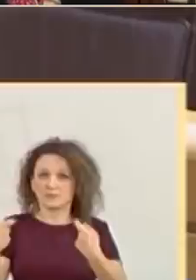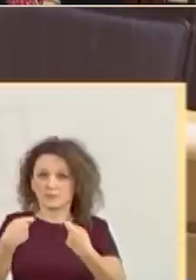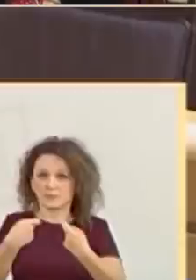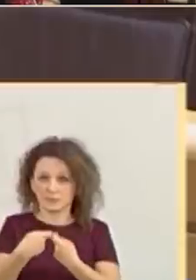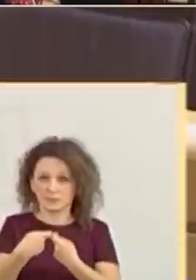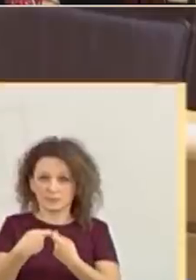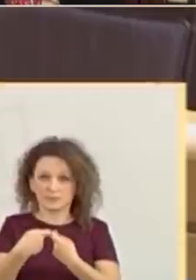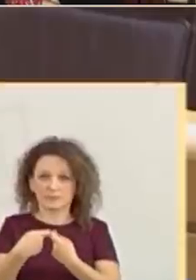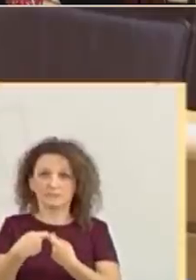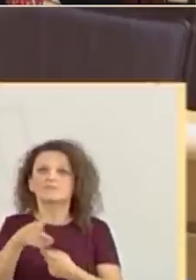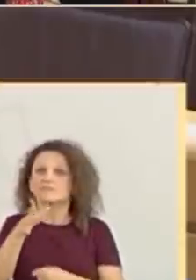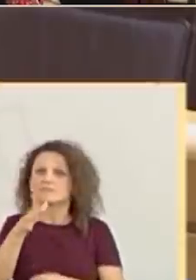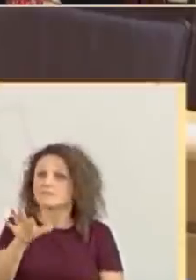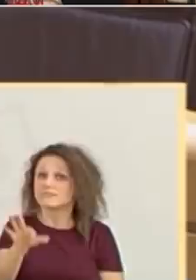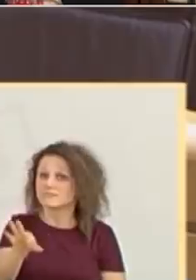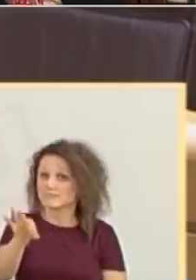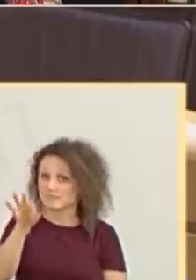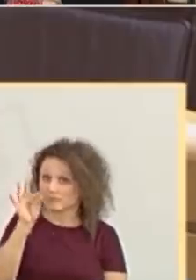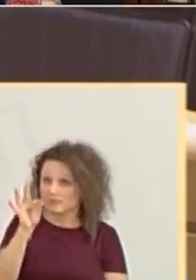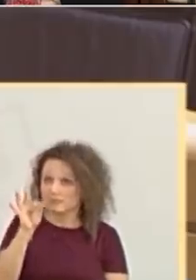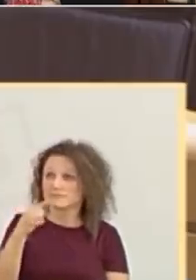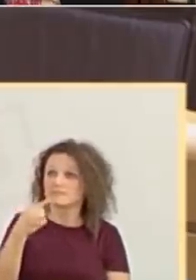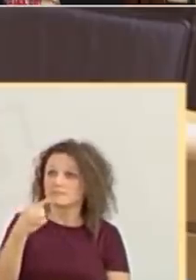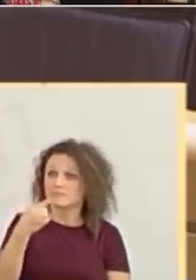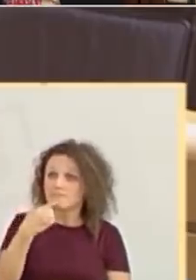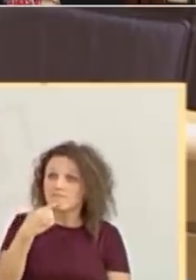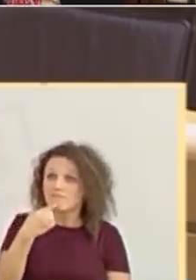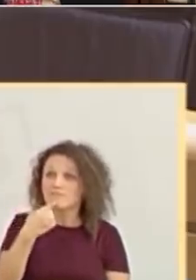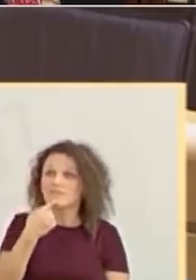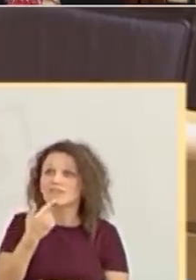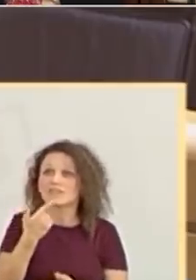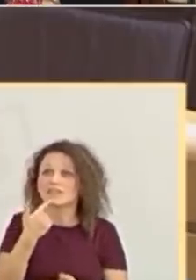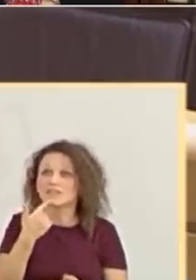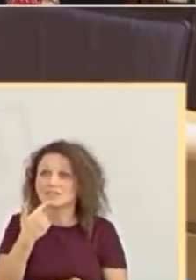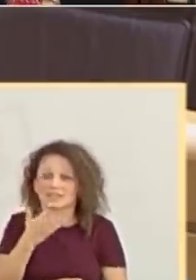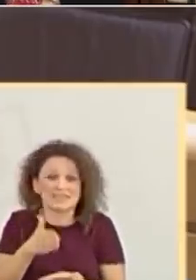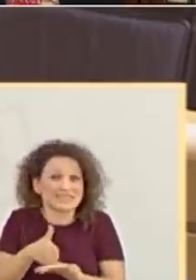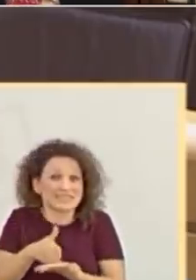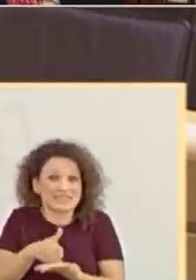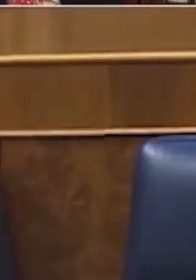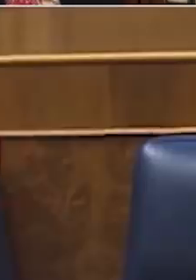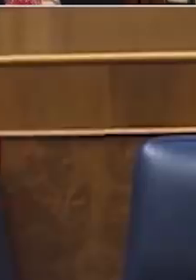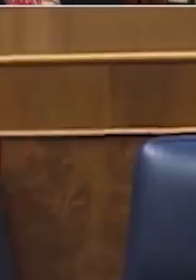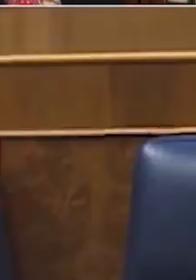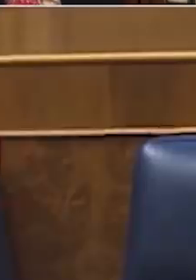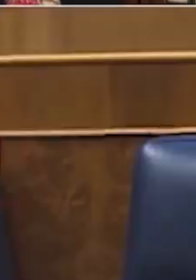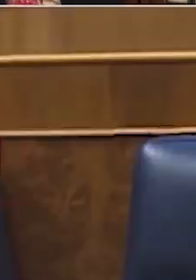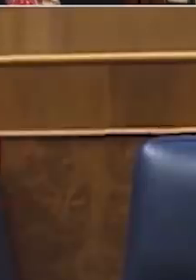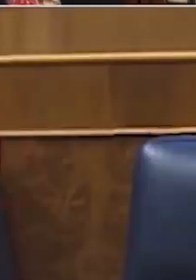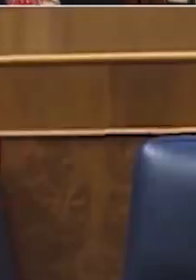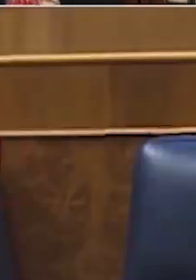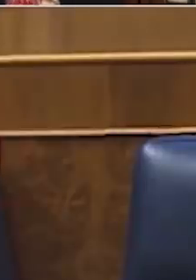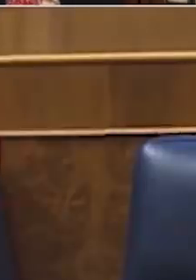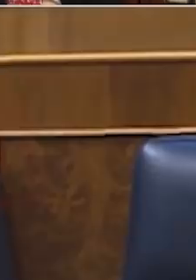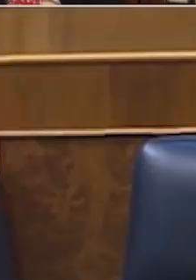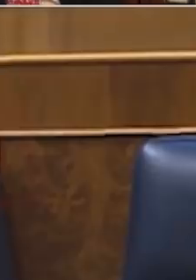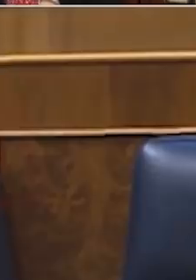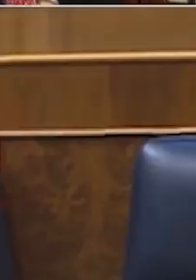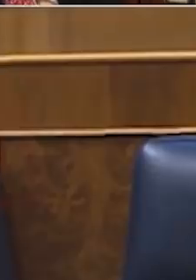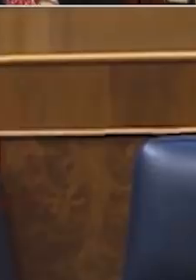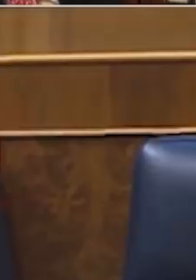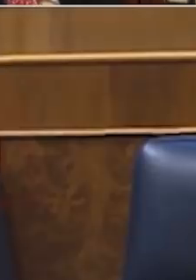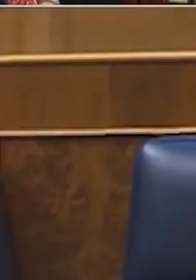de pedro sánchez suponiendo que lo tenga y eso sí de podemos que en los últimos tiempos han sido los que han venido puestas al